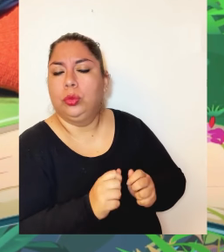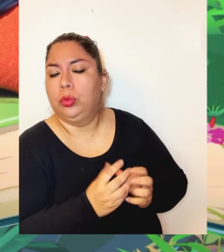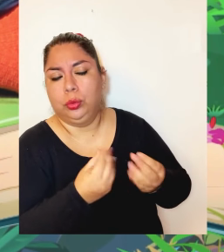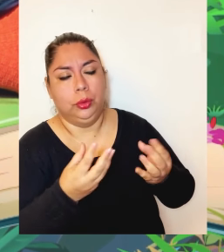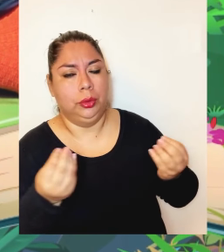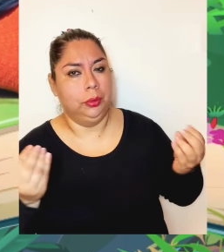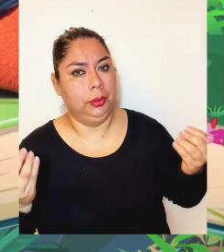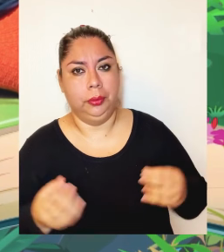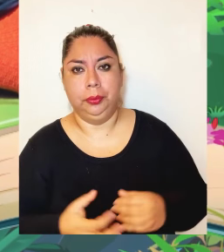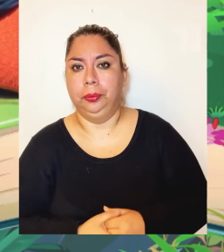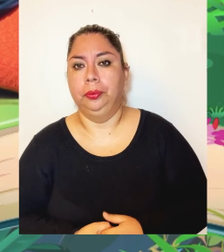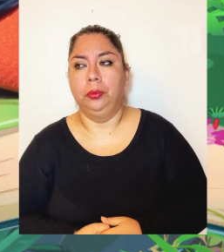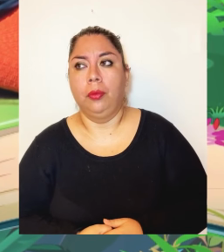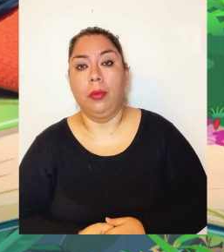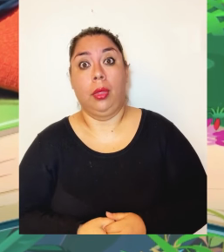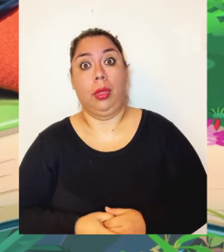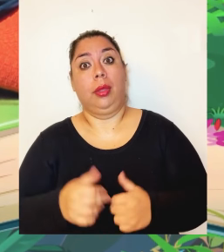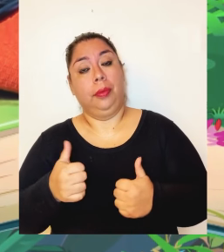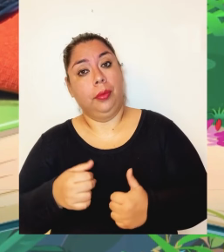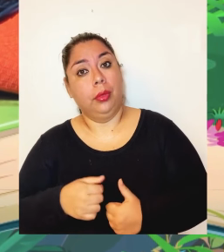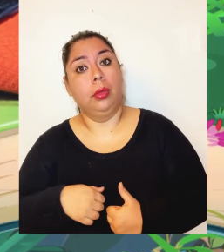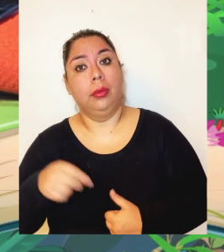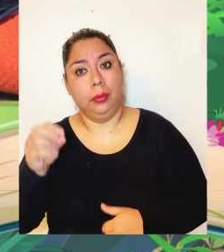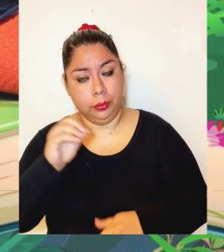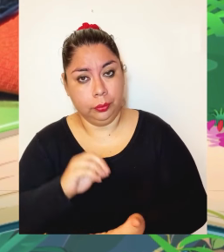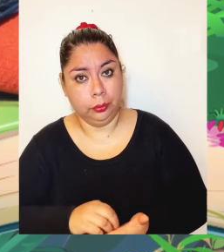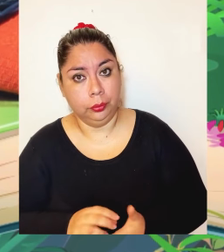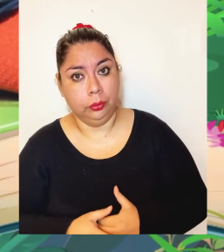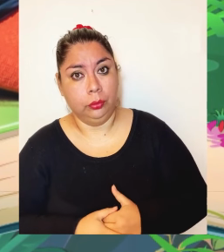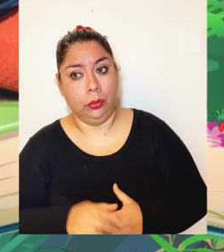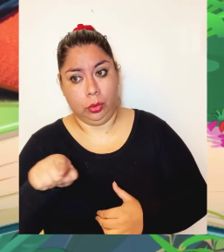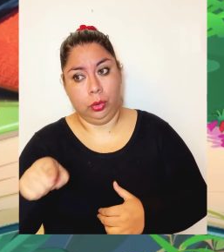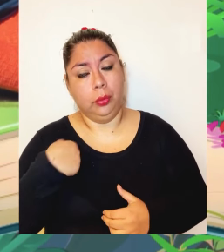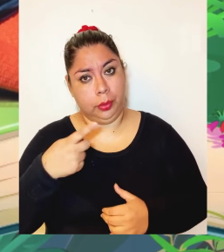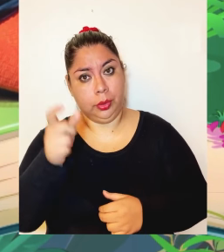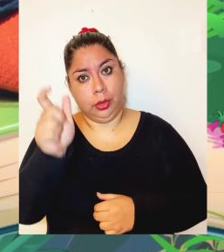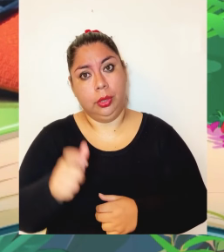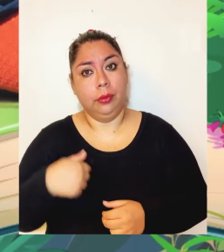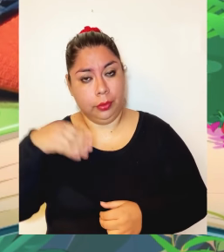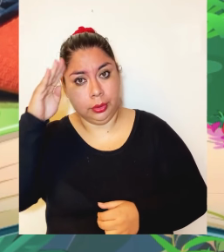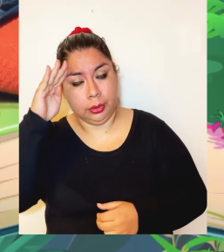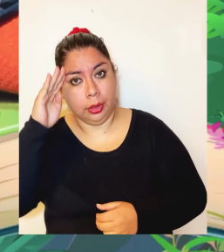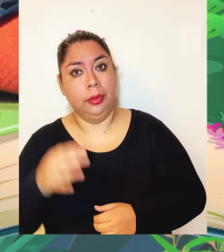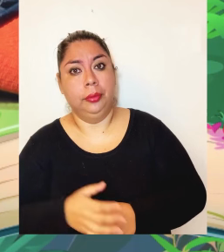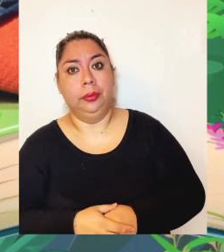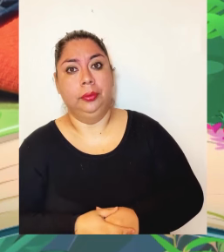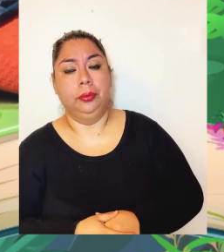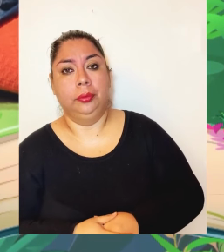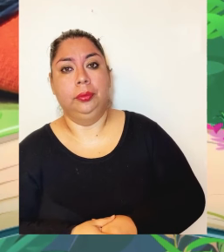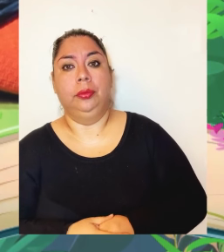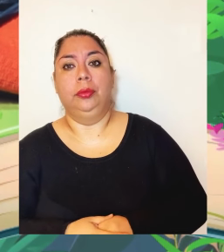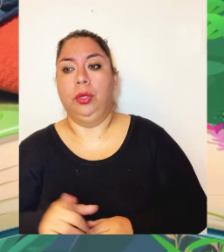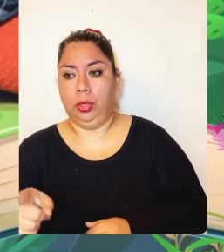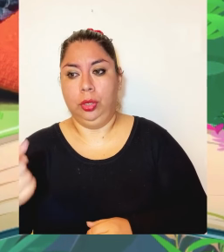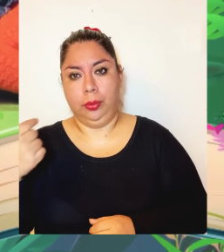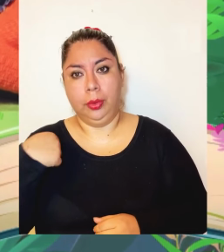kana atinikuna hina. Hinaqa, kan atinikunay runa kanki. Mamaypis kajllata.